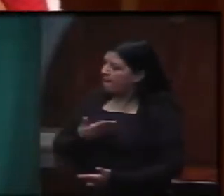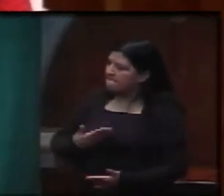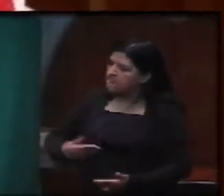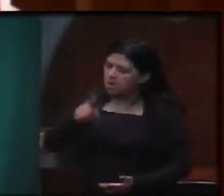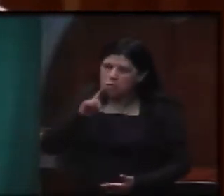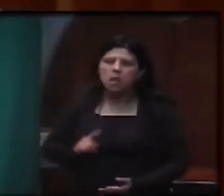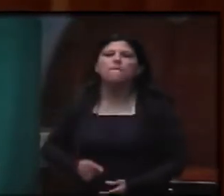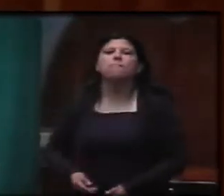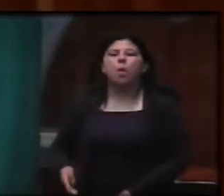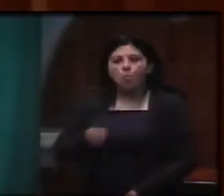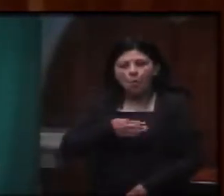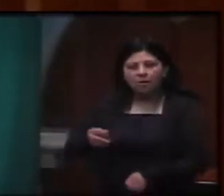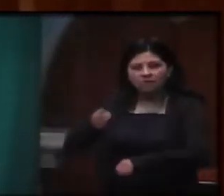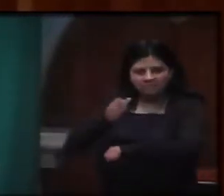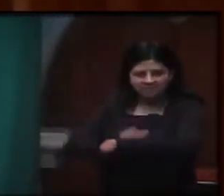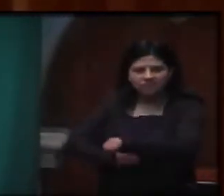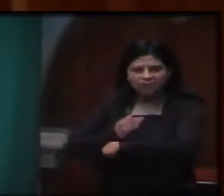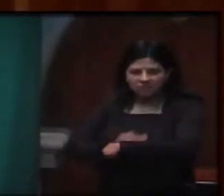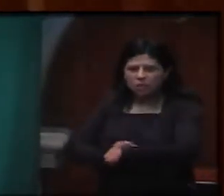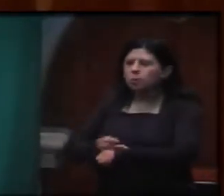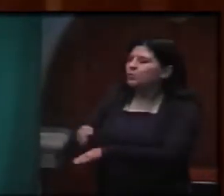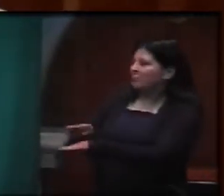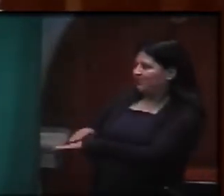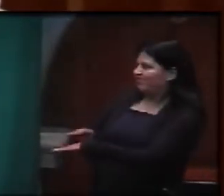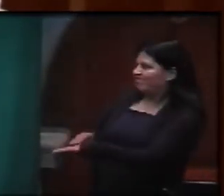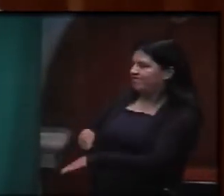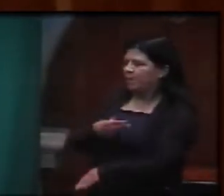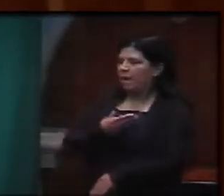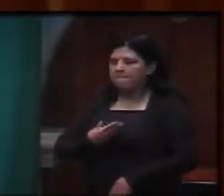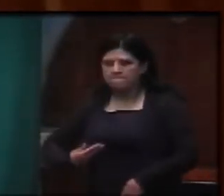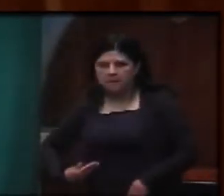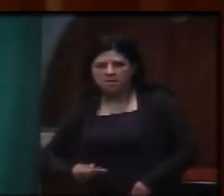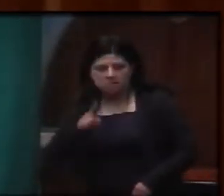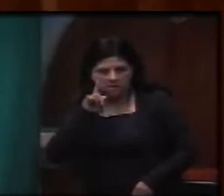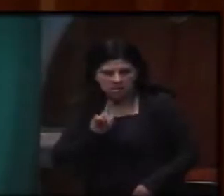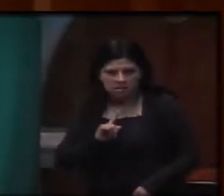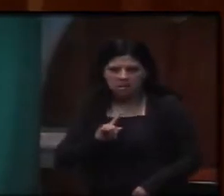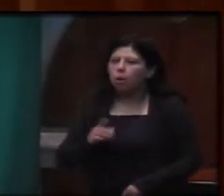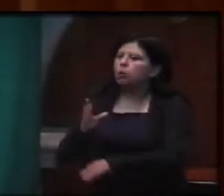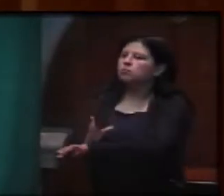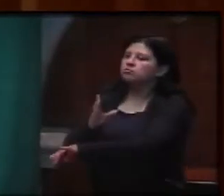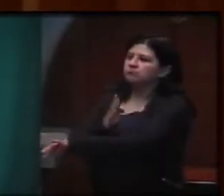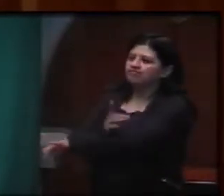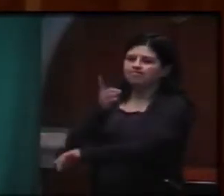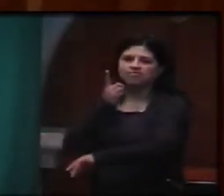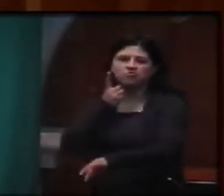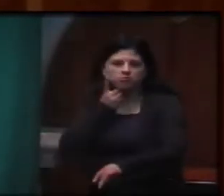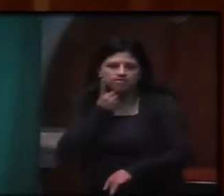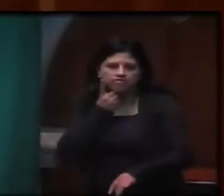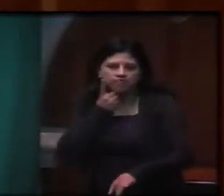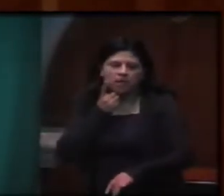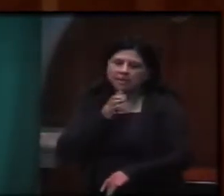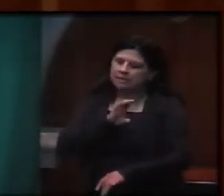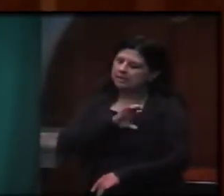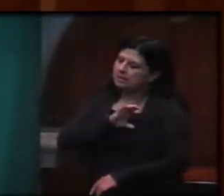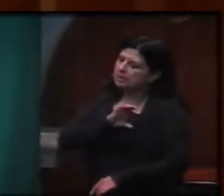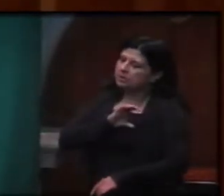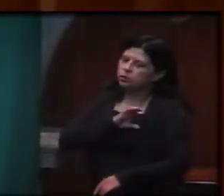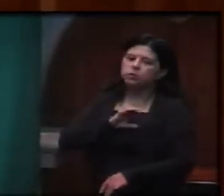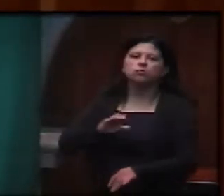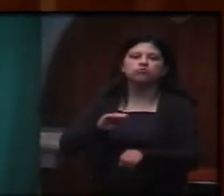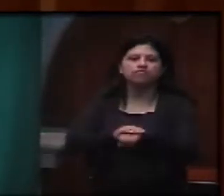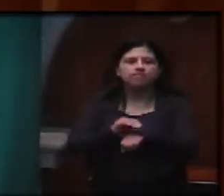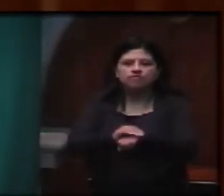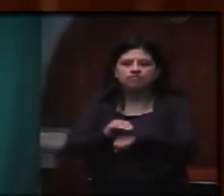Buenas tardes. Con su venia, Presidenta, compañeras y compañeros diputados, estimados amigos de los medios de